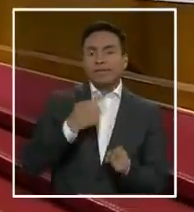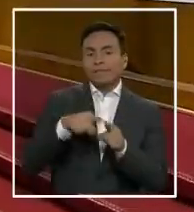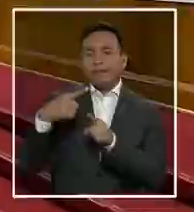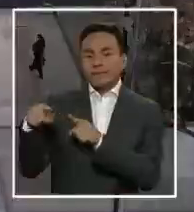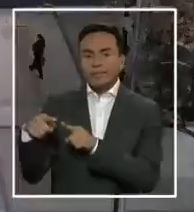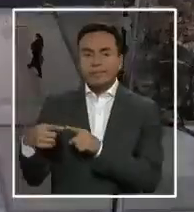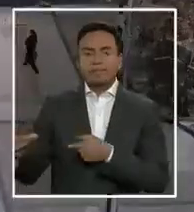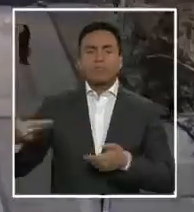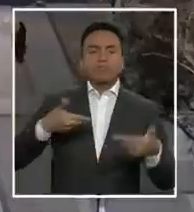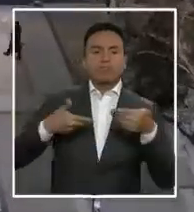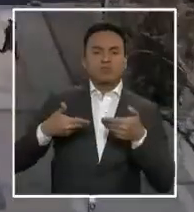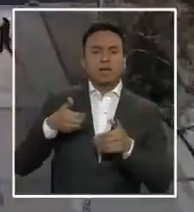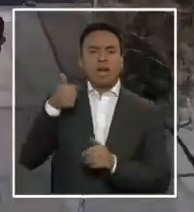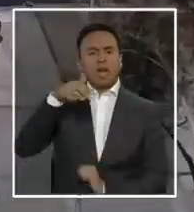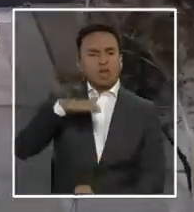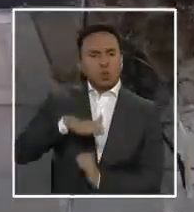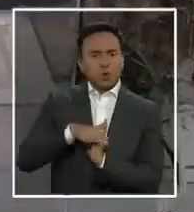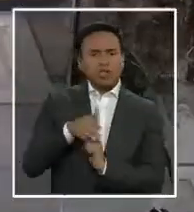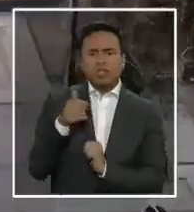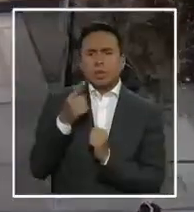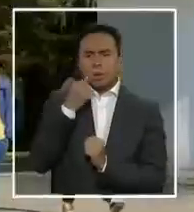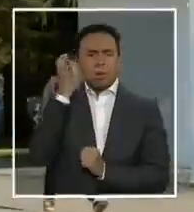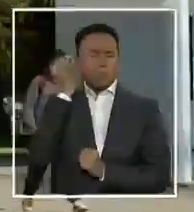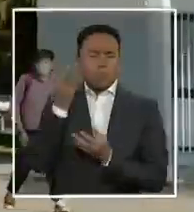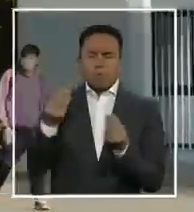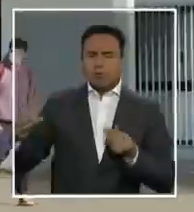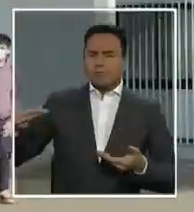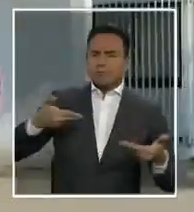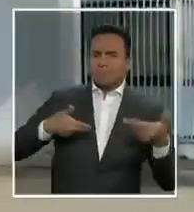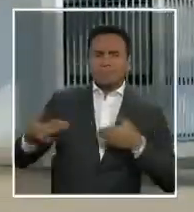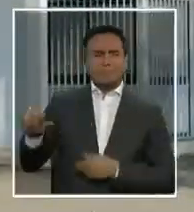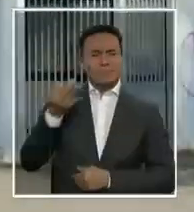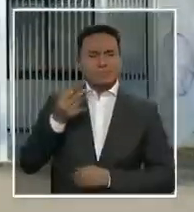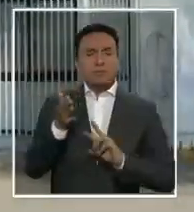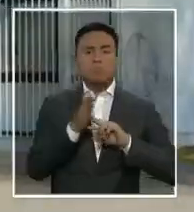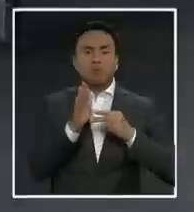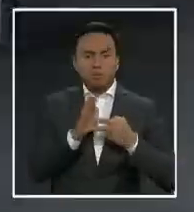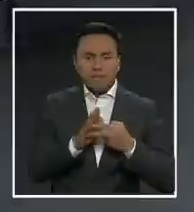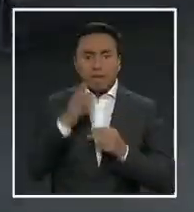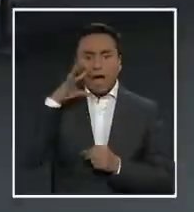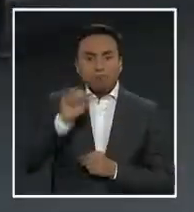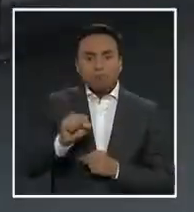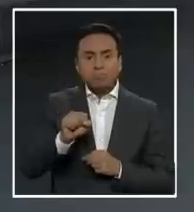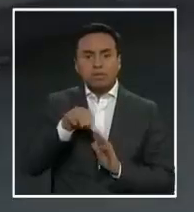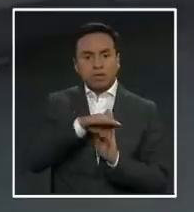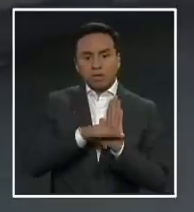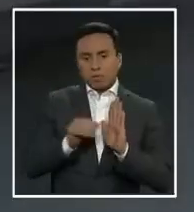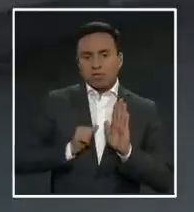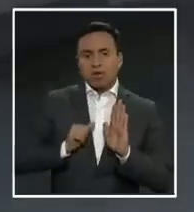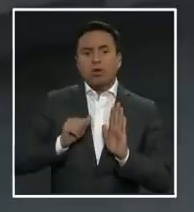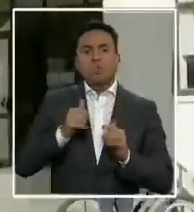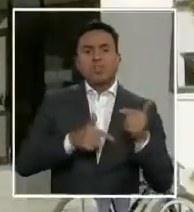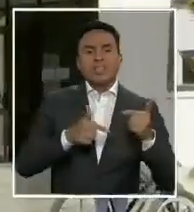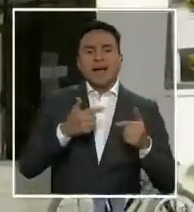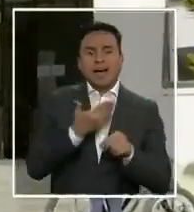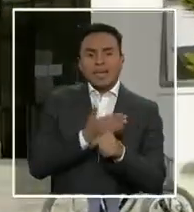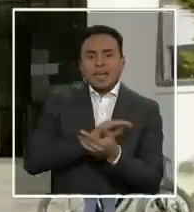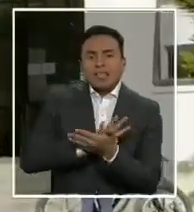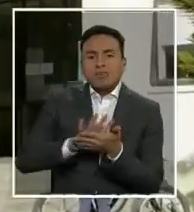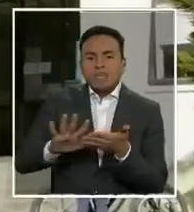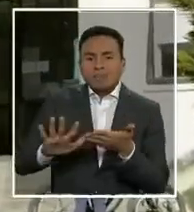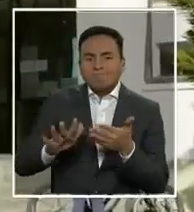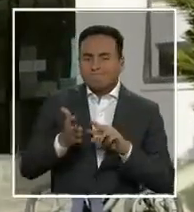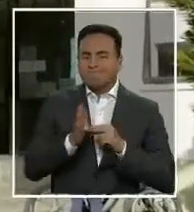petición de muchos rectores y rectoras que nos han planteado los problemas detectados de la implementación de la política de gratuidad